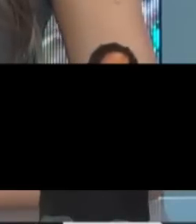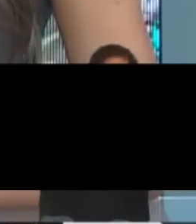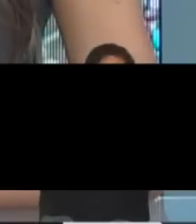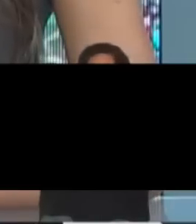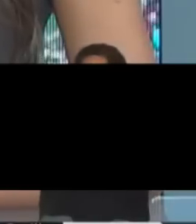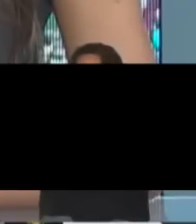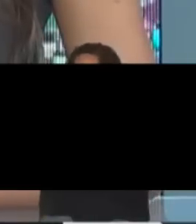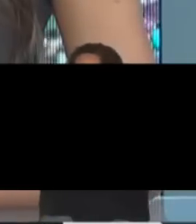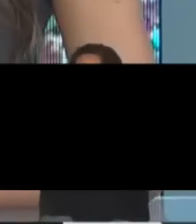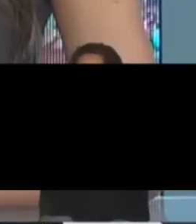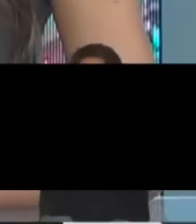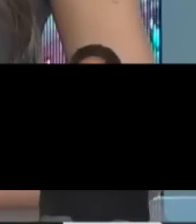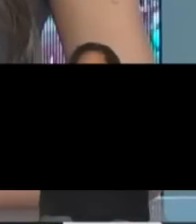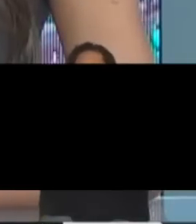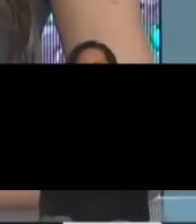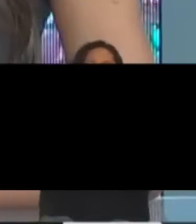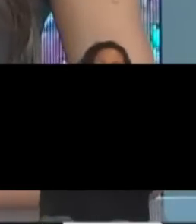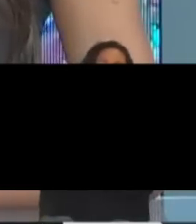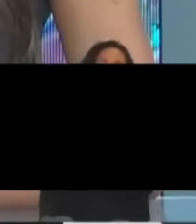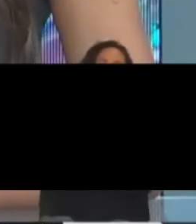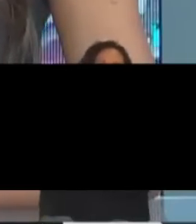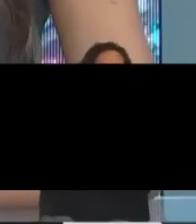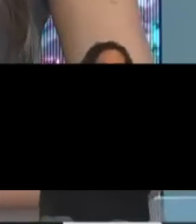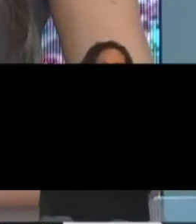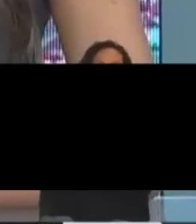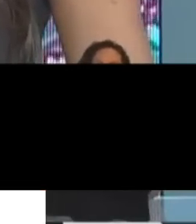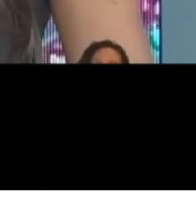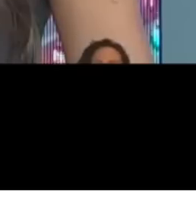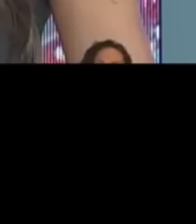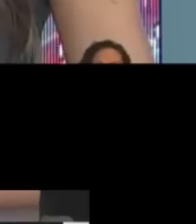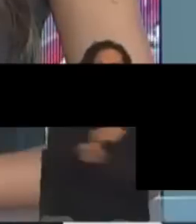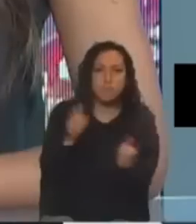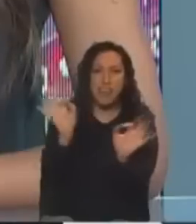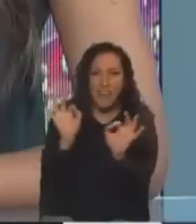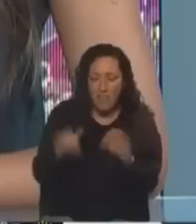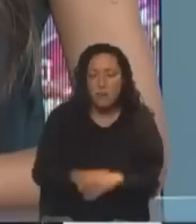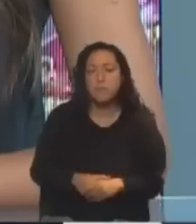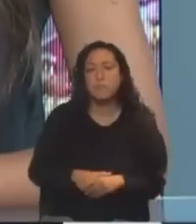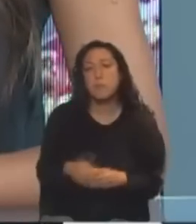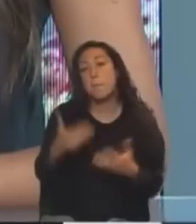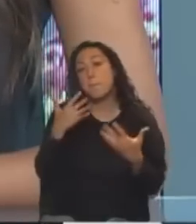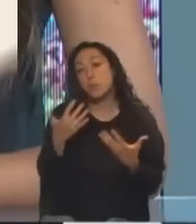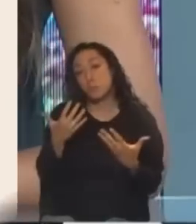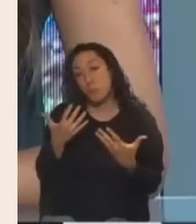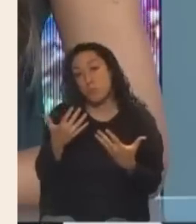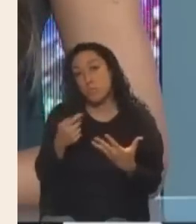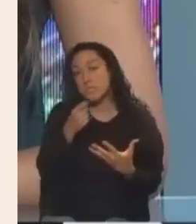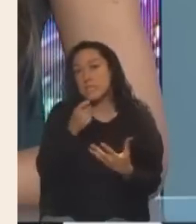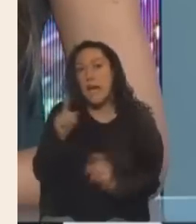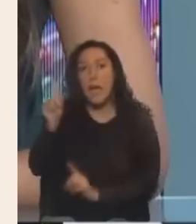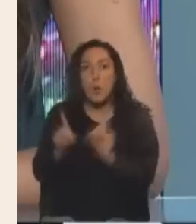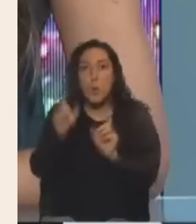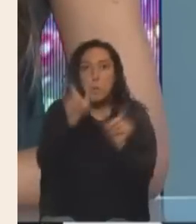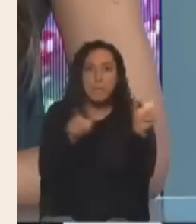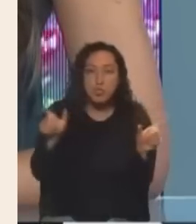las liquidaciones también se llevarán adelante según la terminación del DNI y comenzarán el miércoles 8 de febrero. Y los datos importantes es